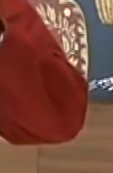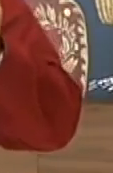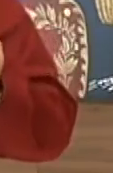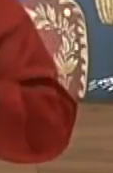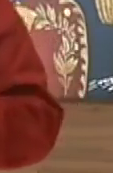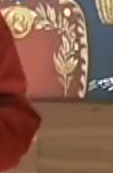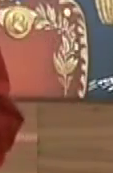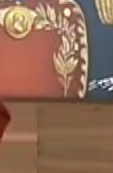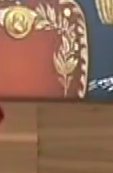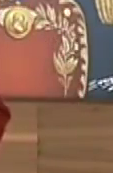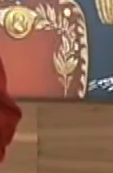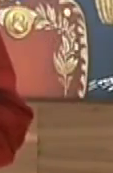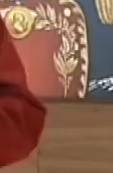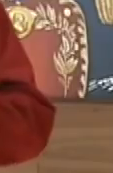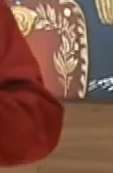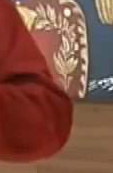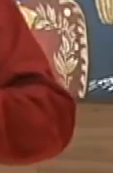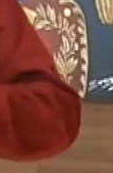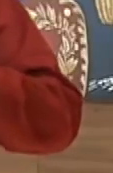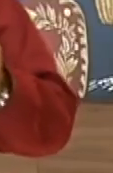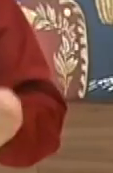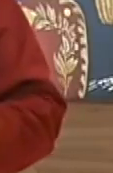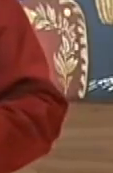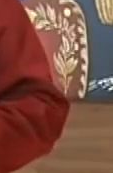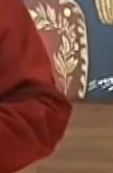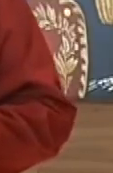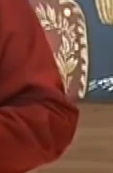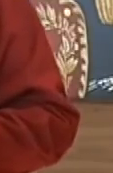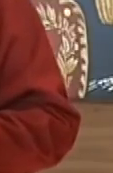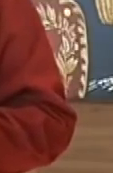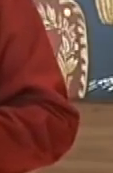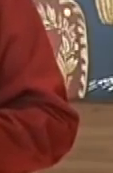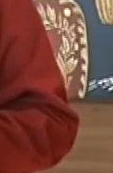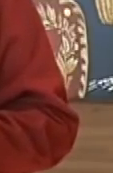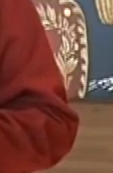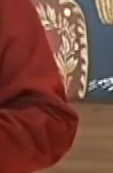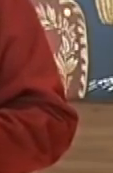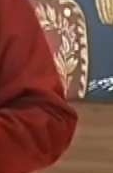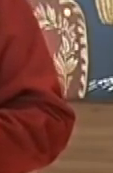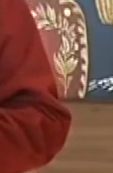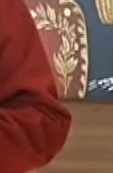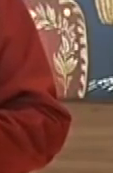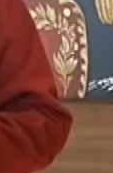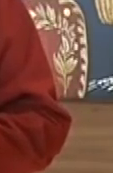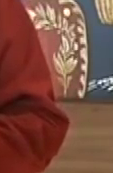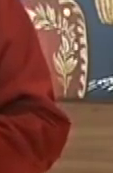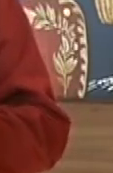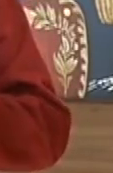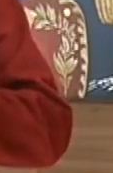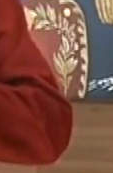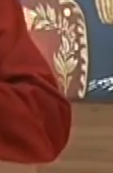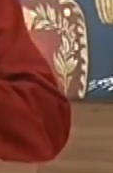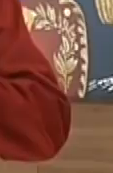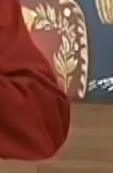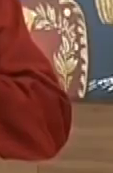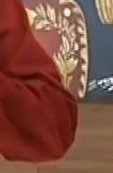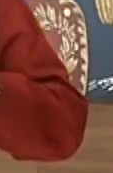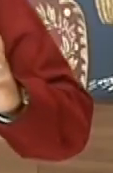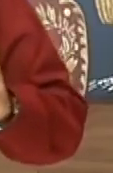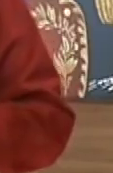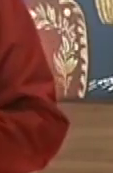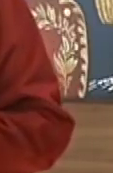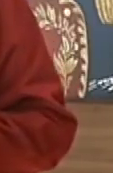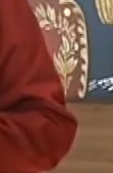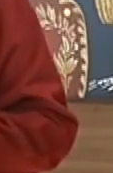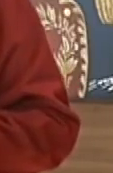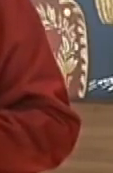un nivel justo, justo para los productores, justo para los consumidores, justo para la economía en